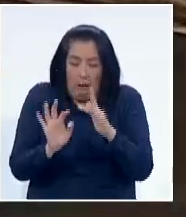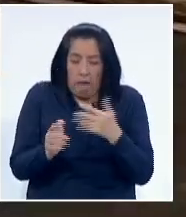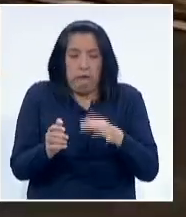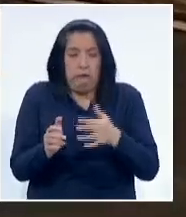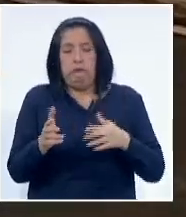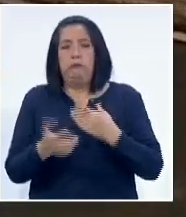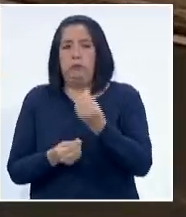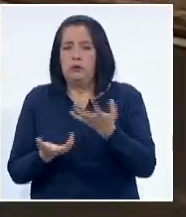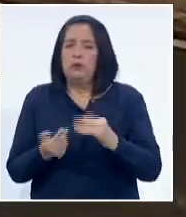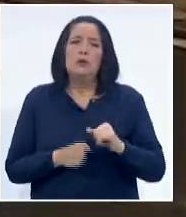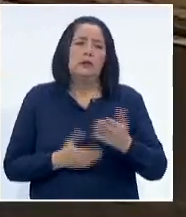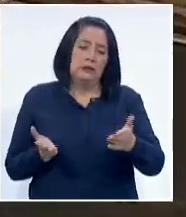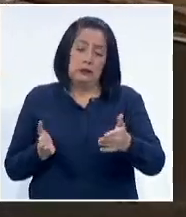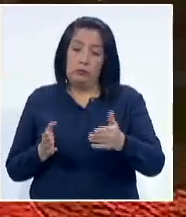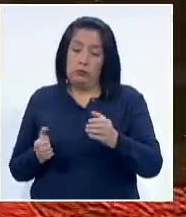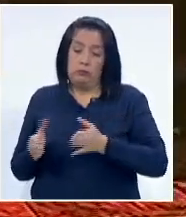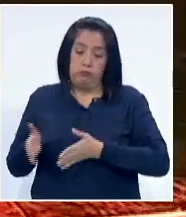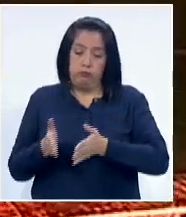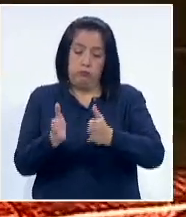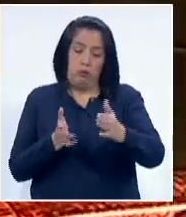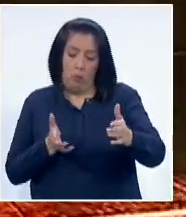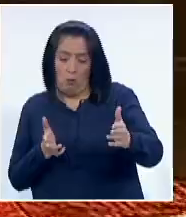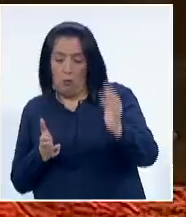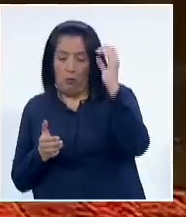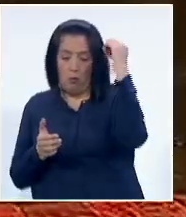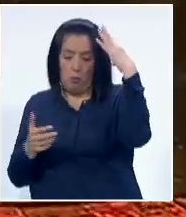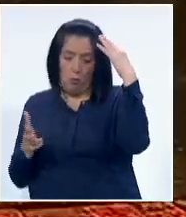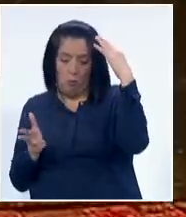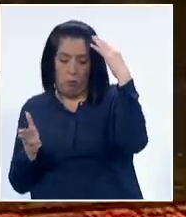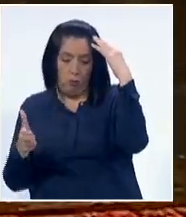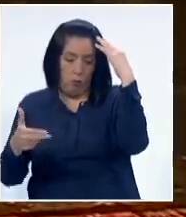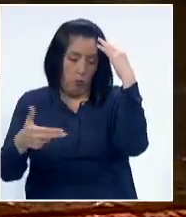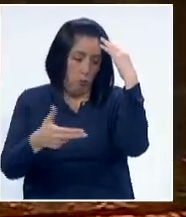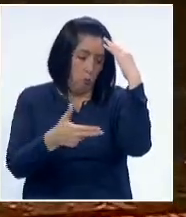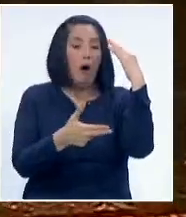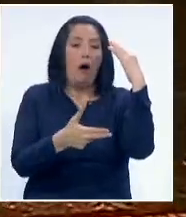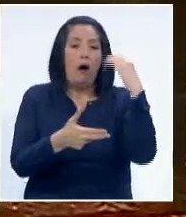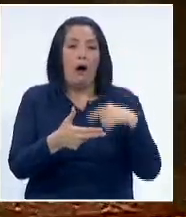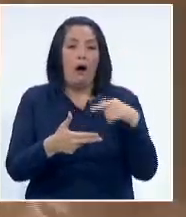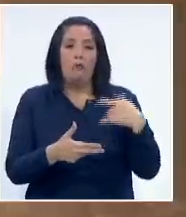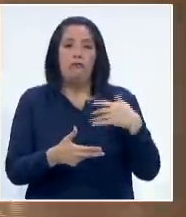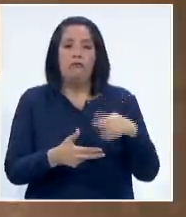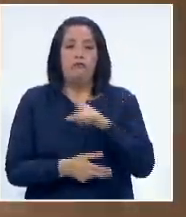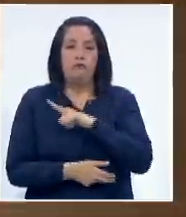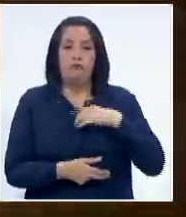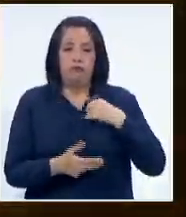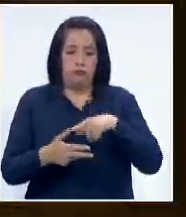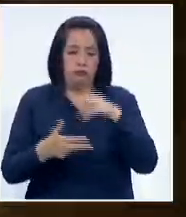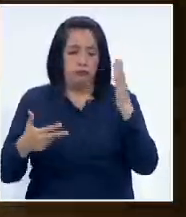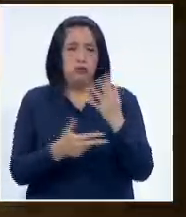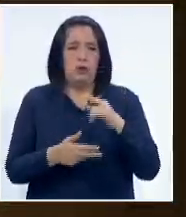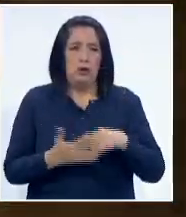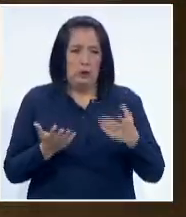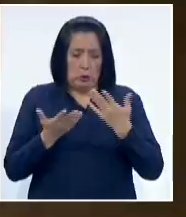al ingresar a una de las curvas del trébol de la Panamericana Norte, que da acceso a la avenida Universitaria en Los Olivos. Sus herramientas